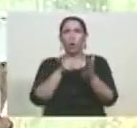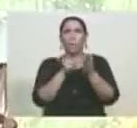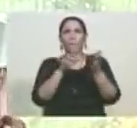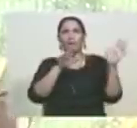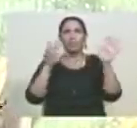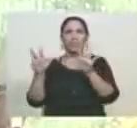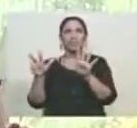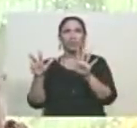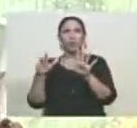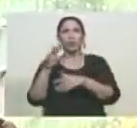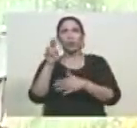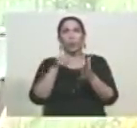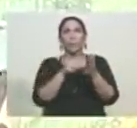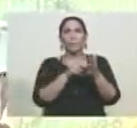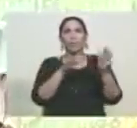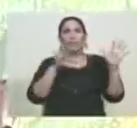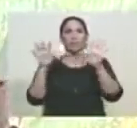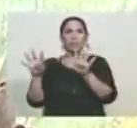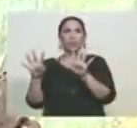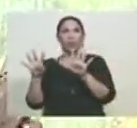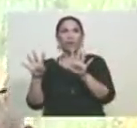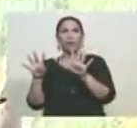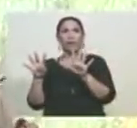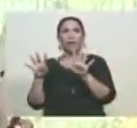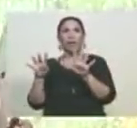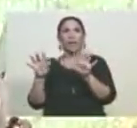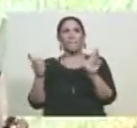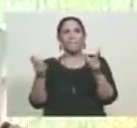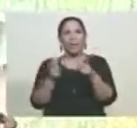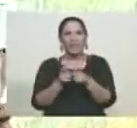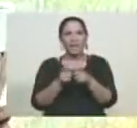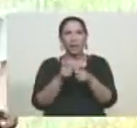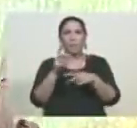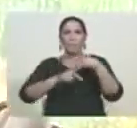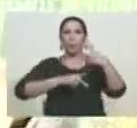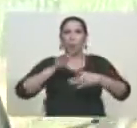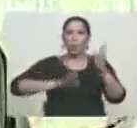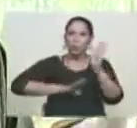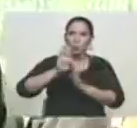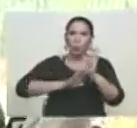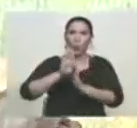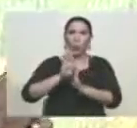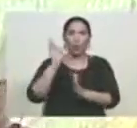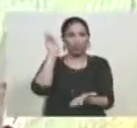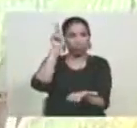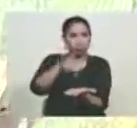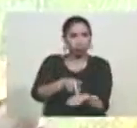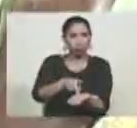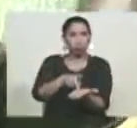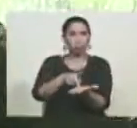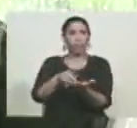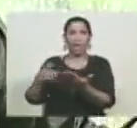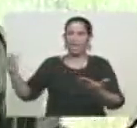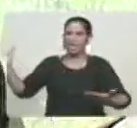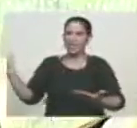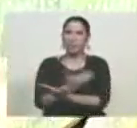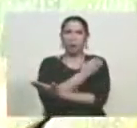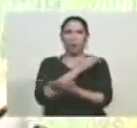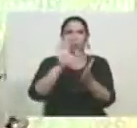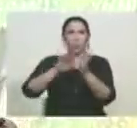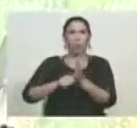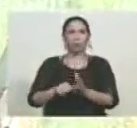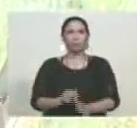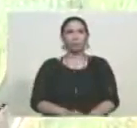2018-2019, ciclo inviernero, los pequeños productores, los que extraímos para acá, los quitarruidos? ¿Tú no has comido